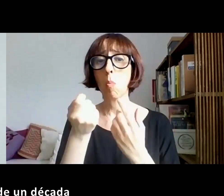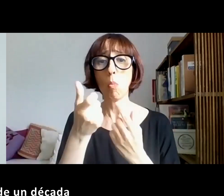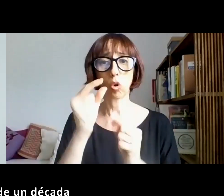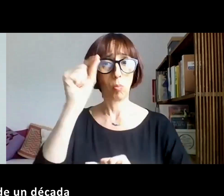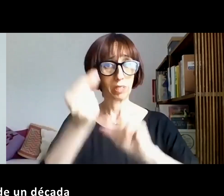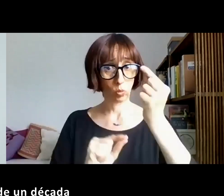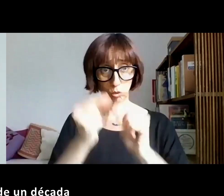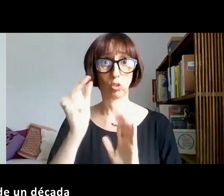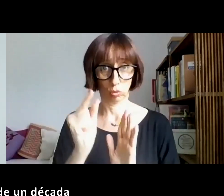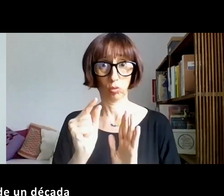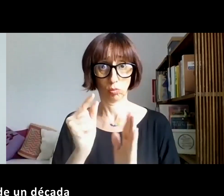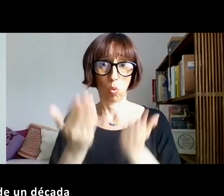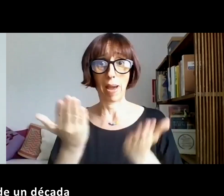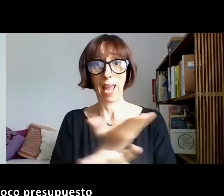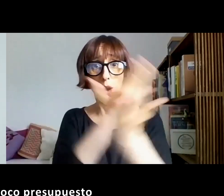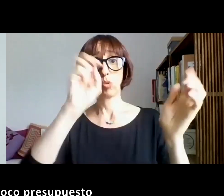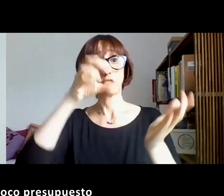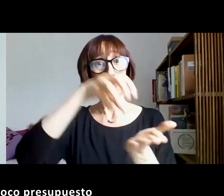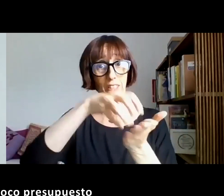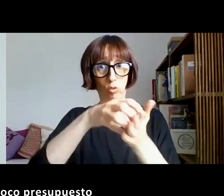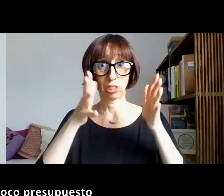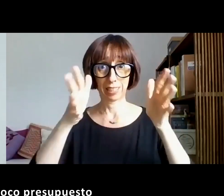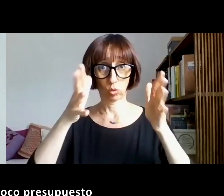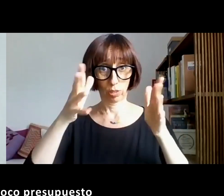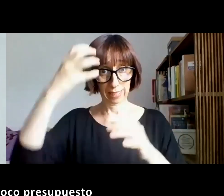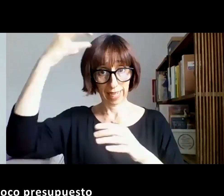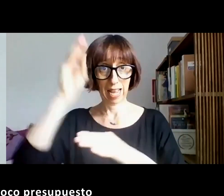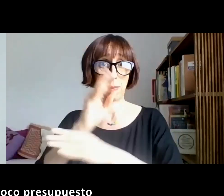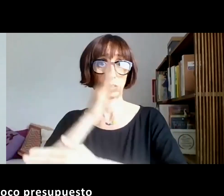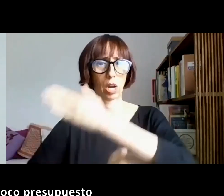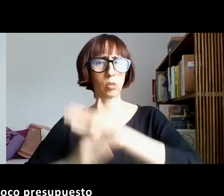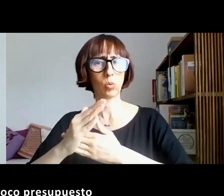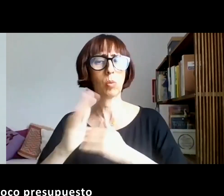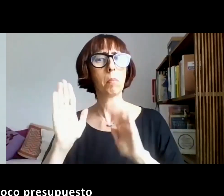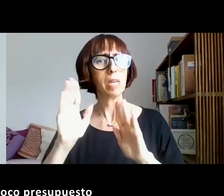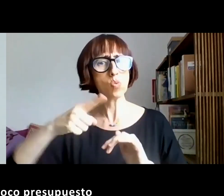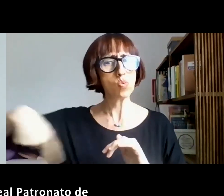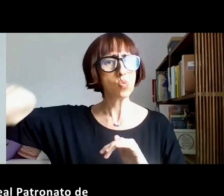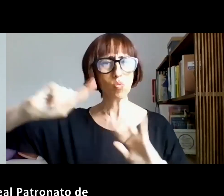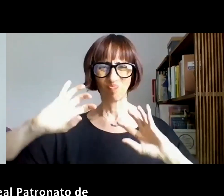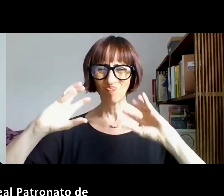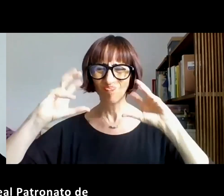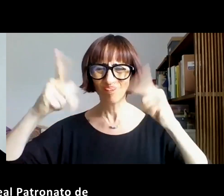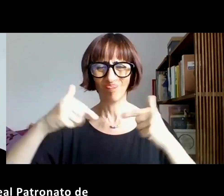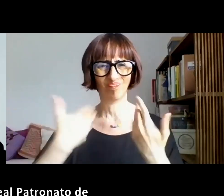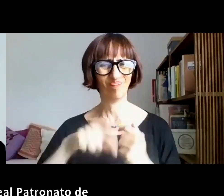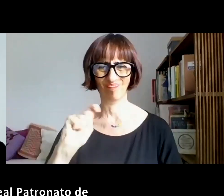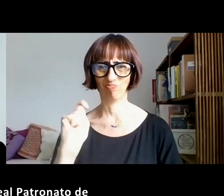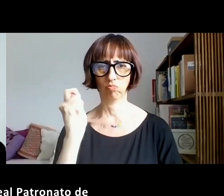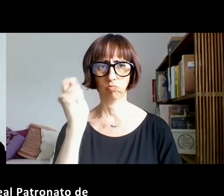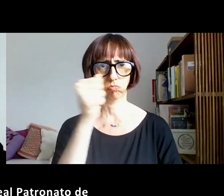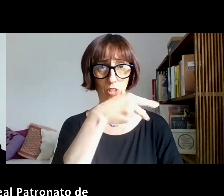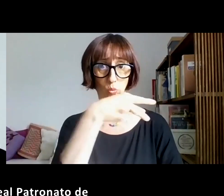desarrollando a través del esfuerzo que, con muy poco presupuesto en comparación con otros centros al albor del Real Patronato